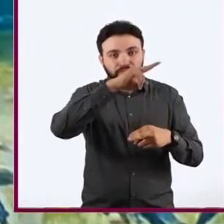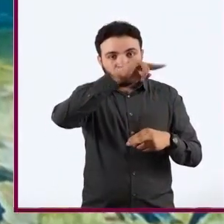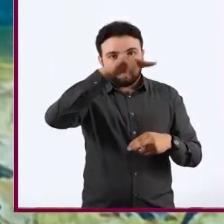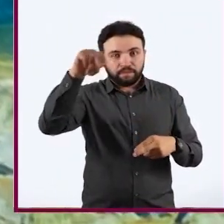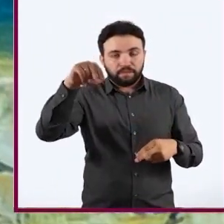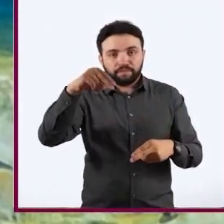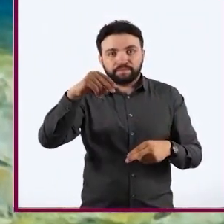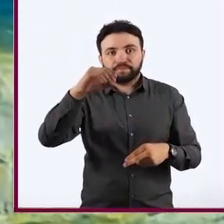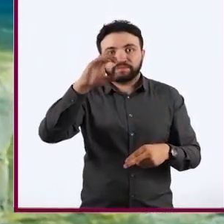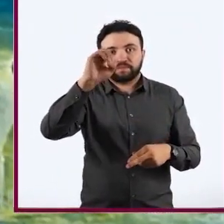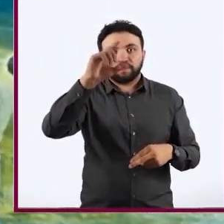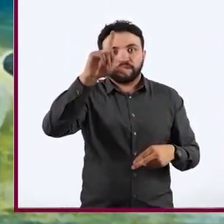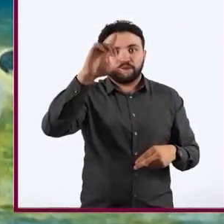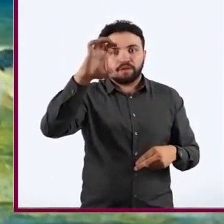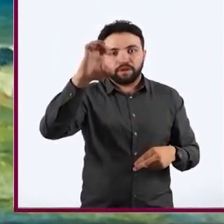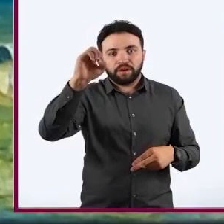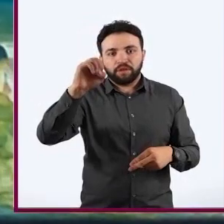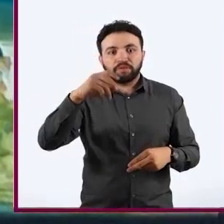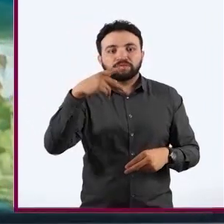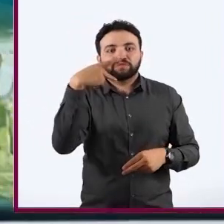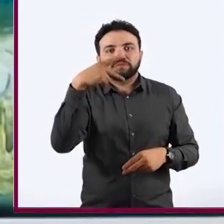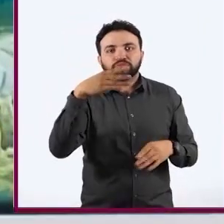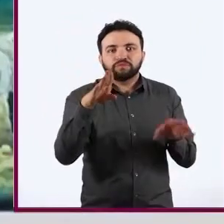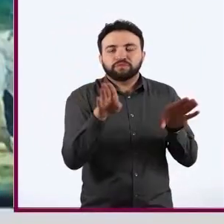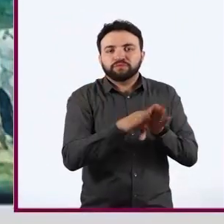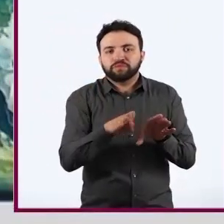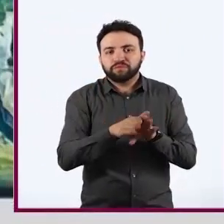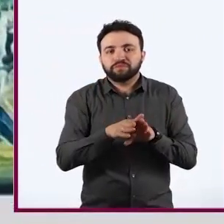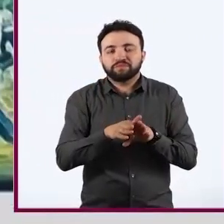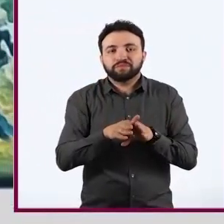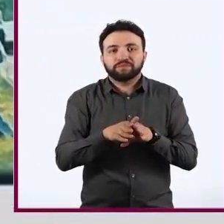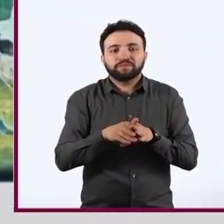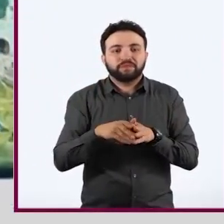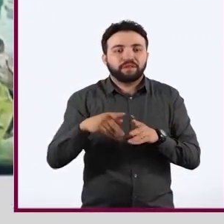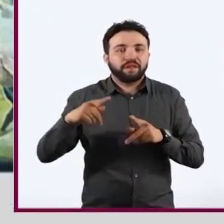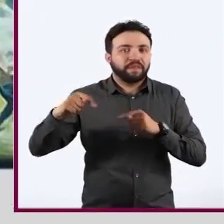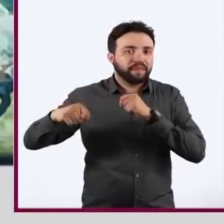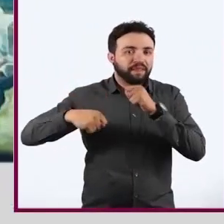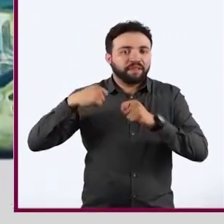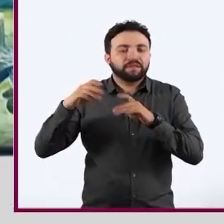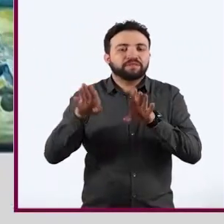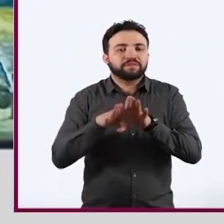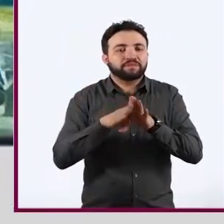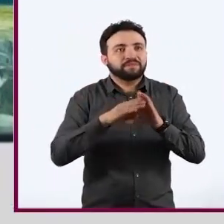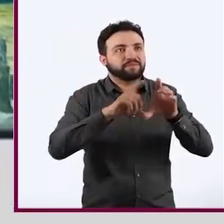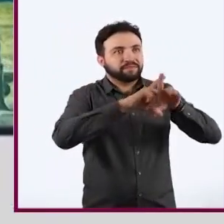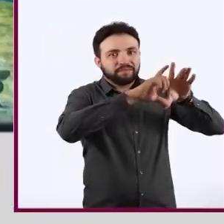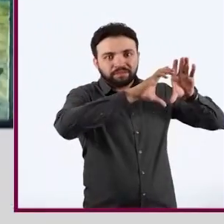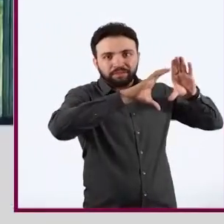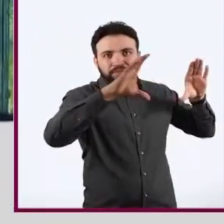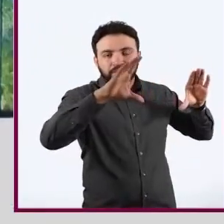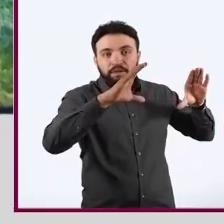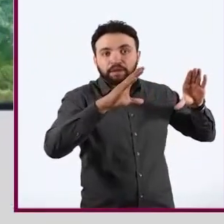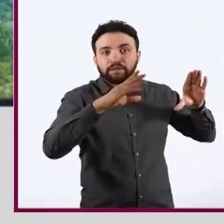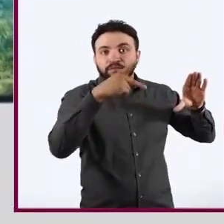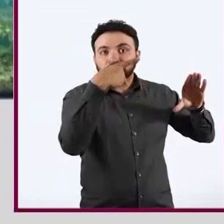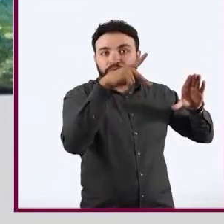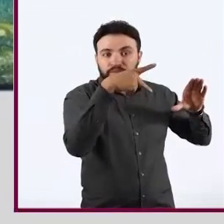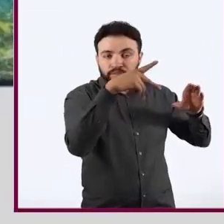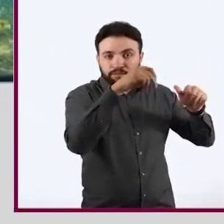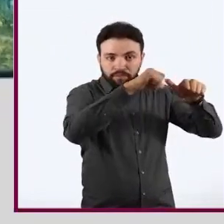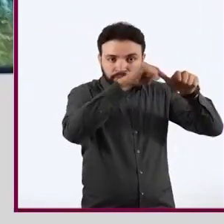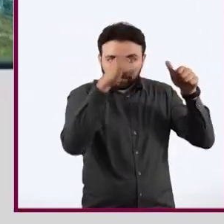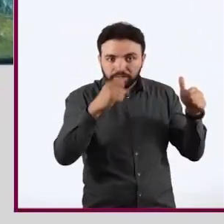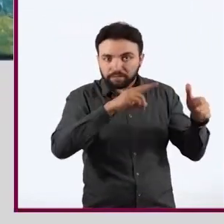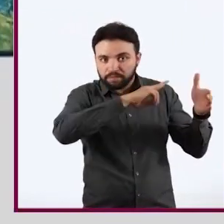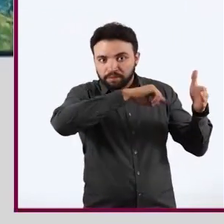La mayor parte de sus obras están hechas en óleo y son paisajes tradicionales. Sin embargo, la obra que aparece en los muros de lo que